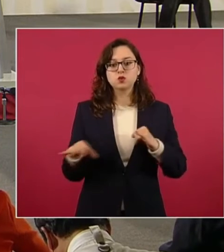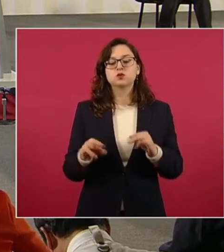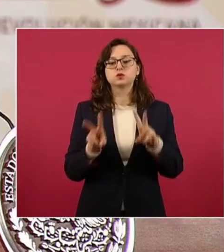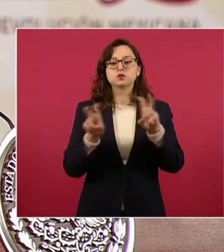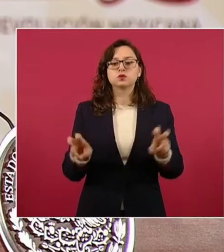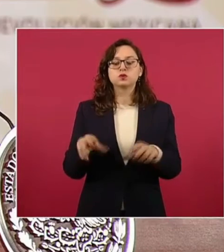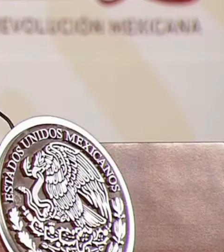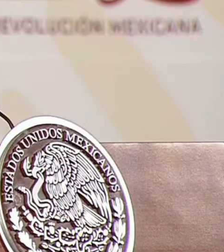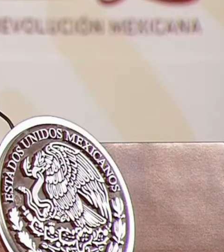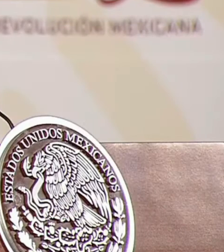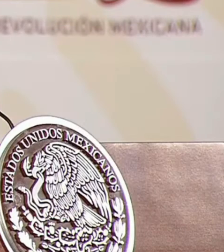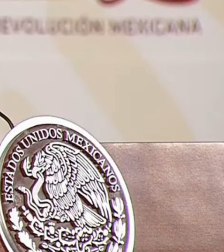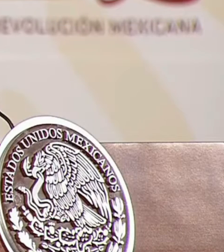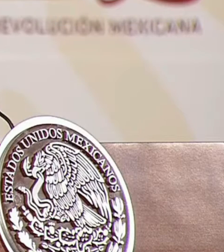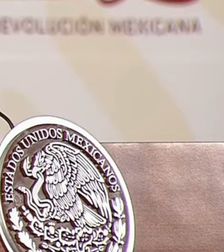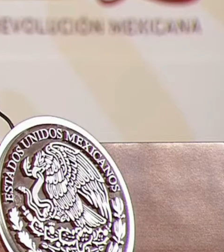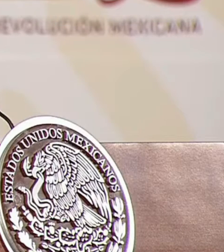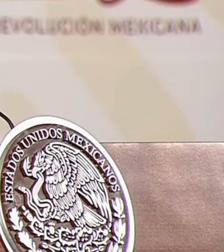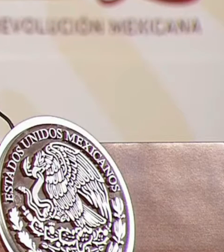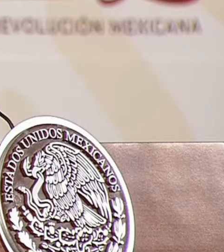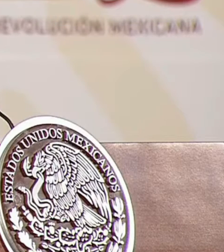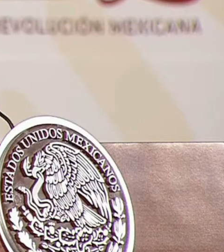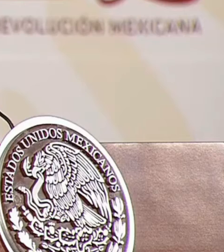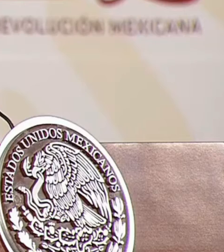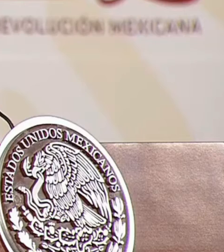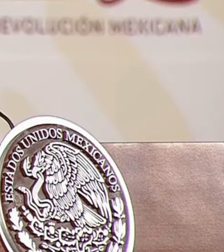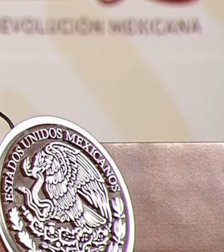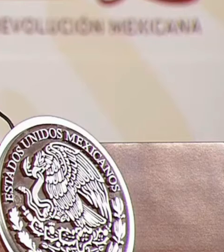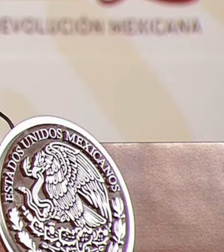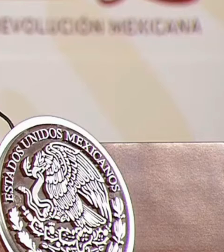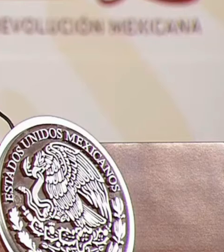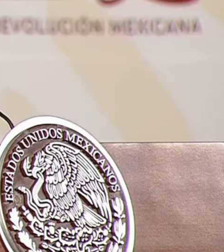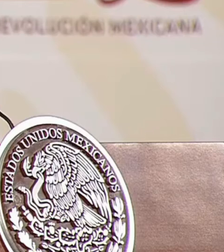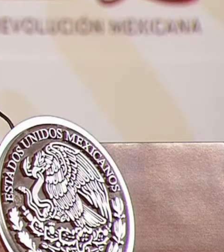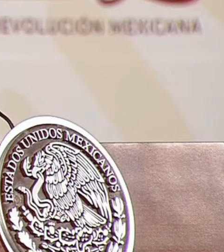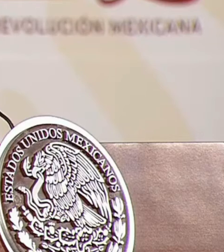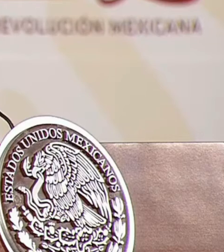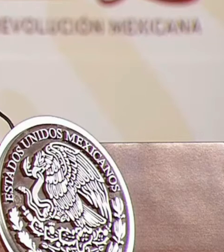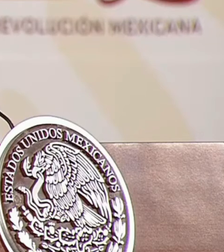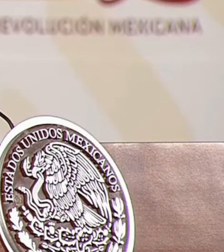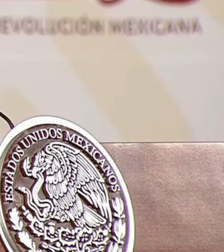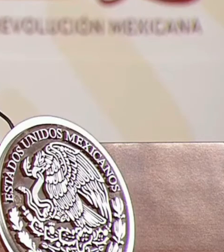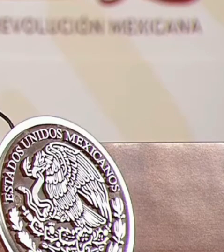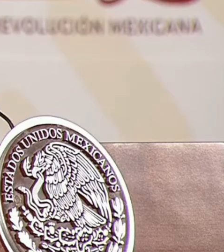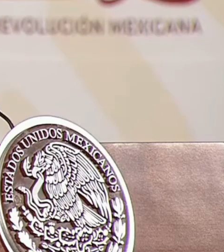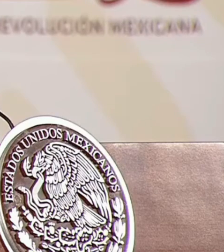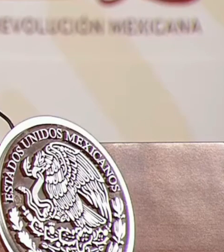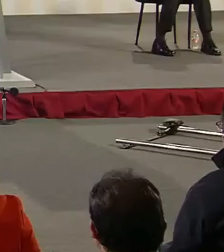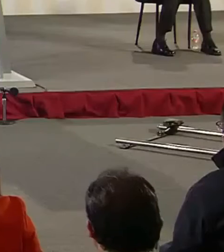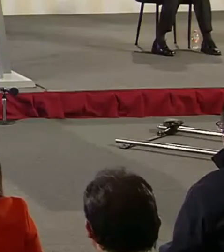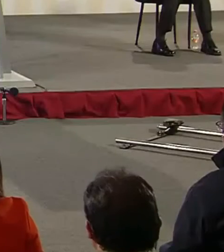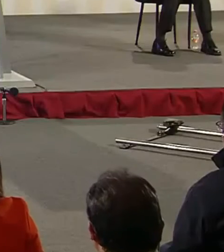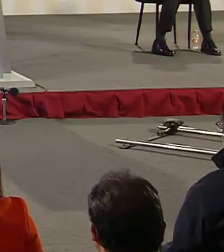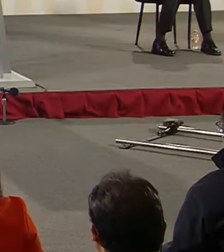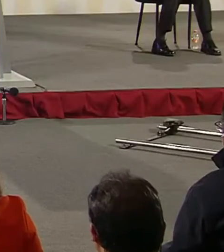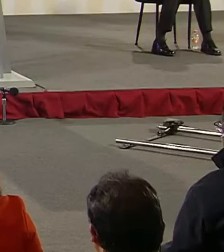conferencia de prensa del 5 de julio, Esteban Durán de La Vanguardia comentaba un tema sobre los trámites del IMSS. Nos pidió el presidente informar y solo lo vamos a